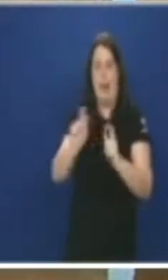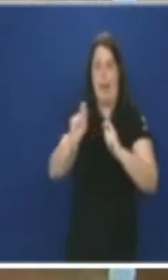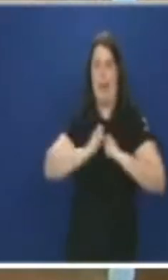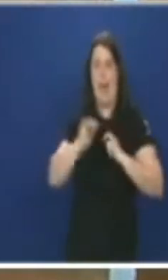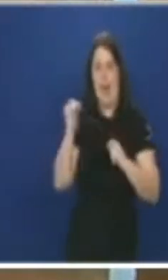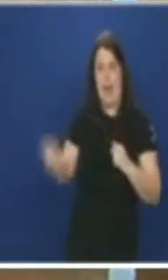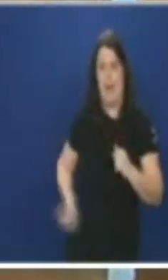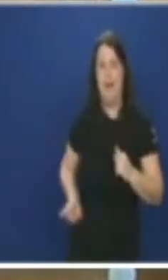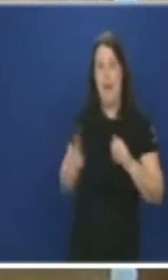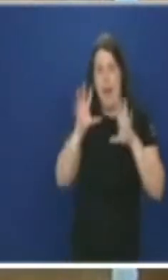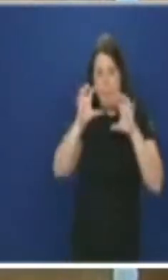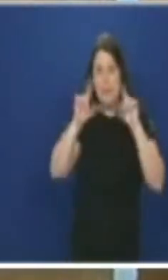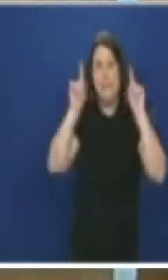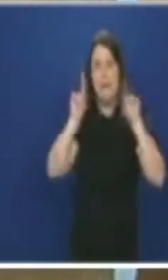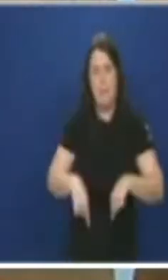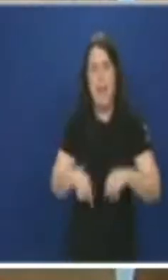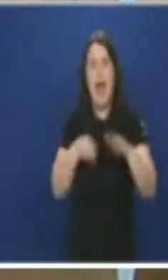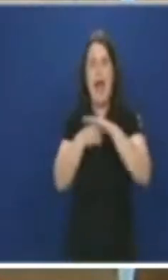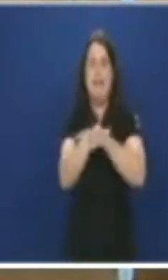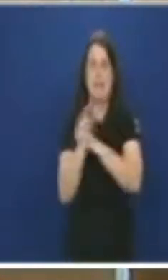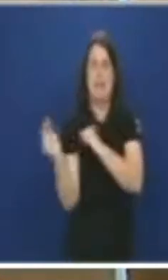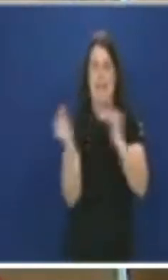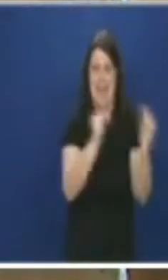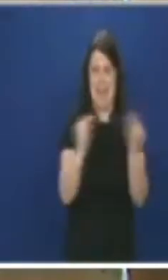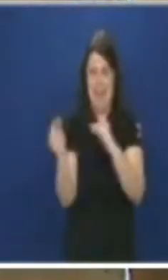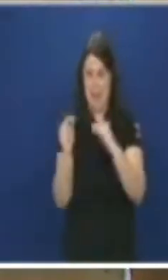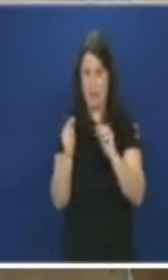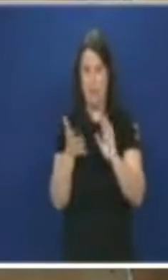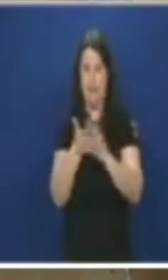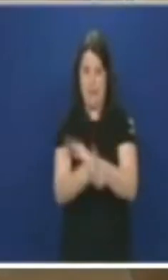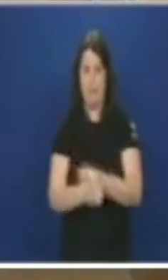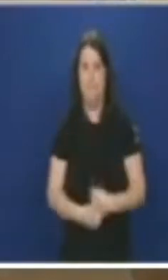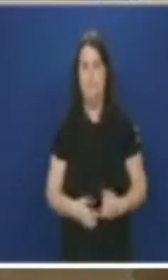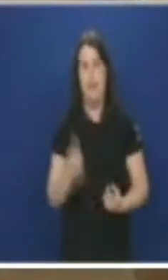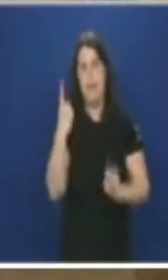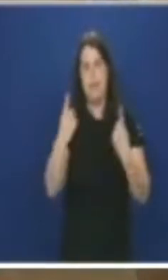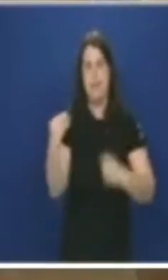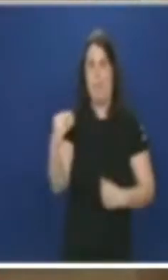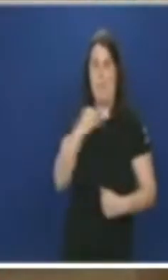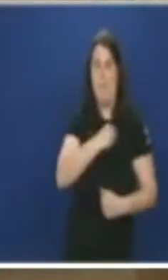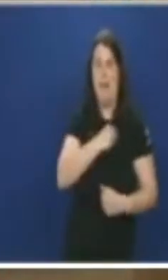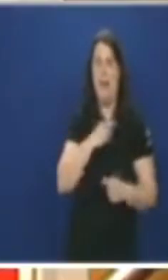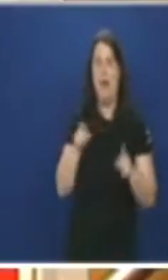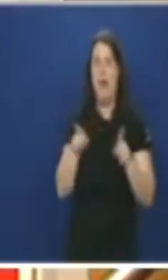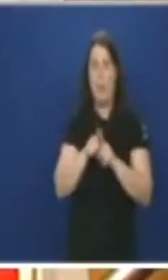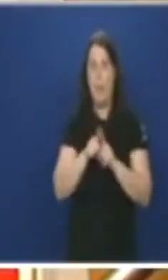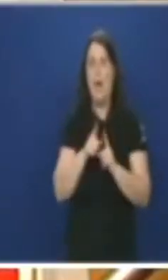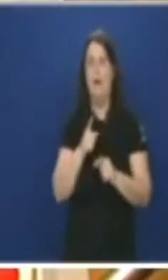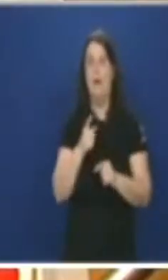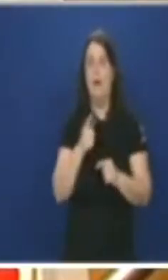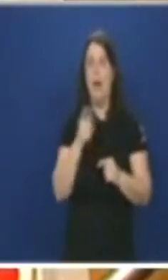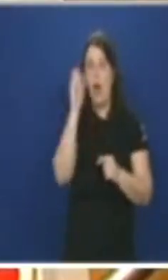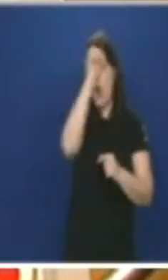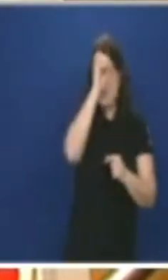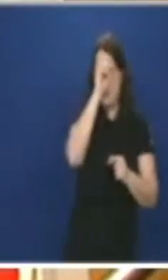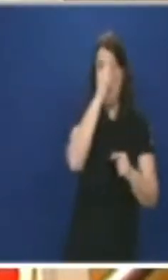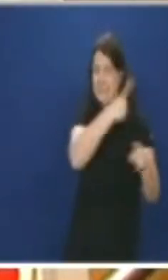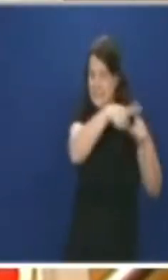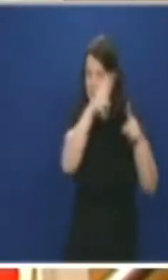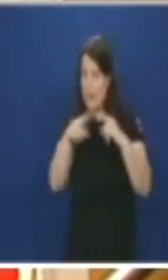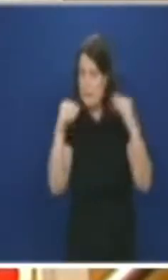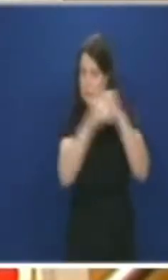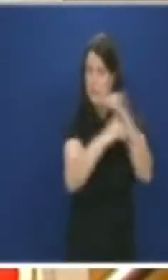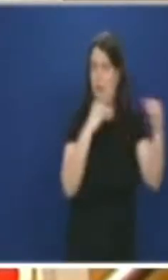través do diálogo. É unha mágoa que non todos entendan que se pode sumar dende a diferencia e